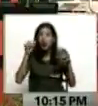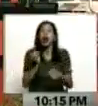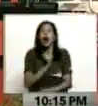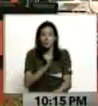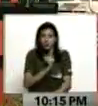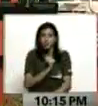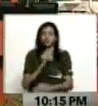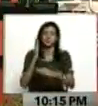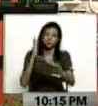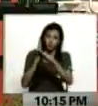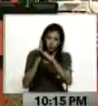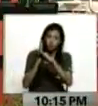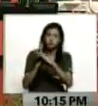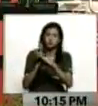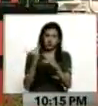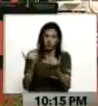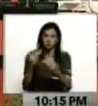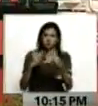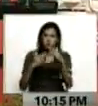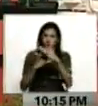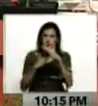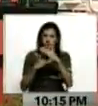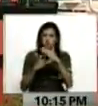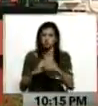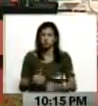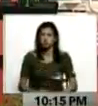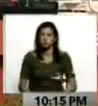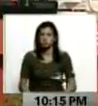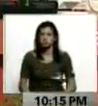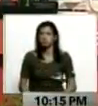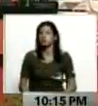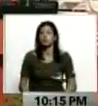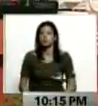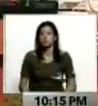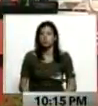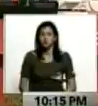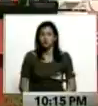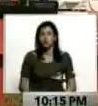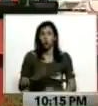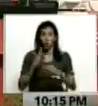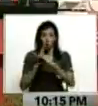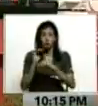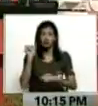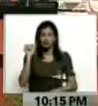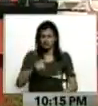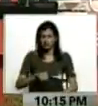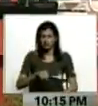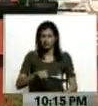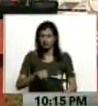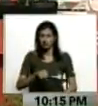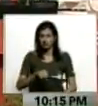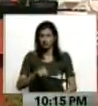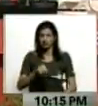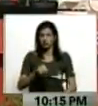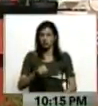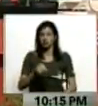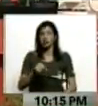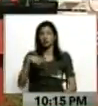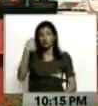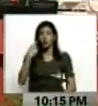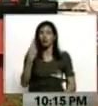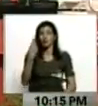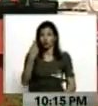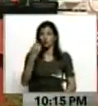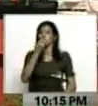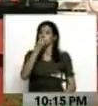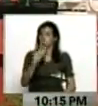silón vamos un corte Mire ya va Vamos a un corte s verdad